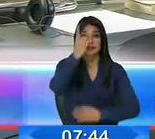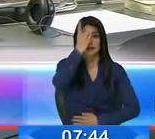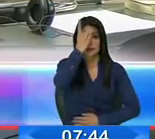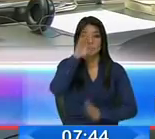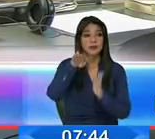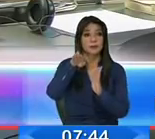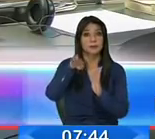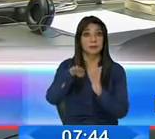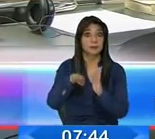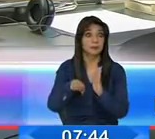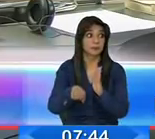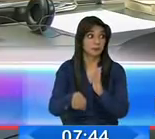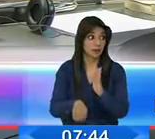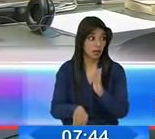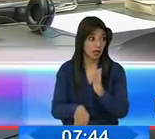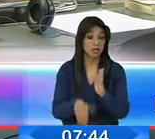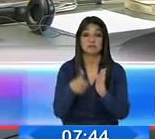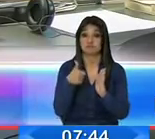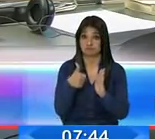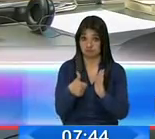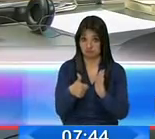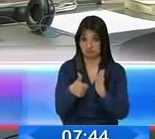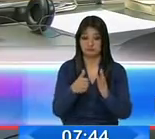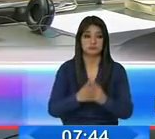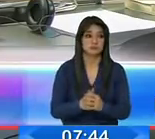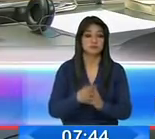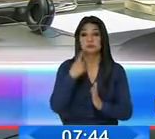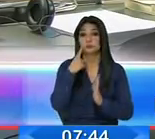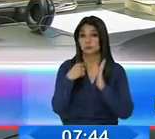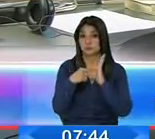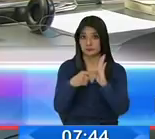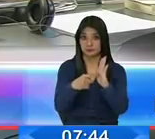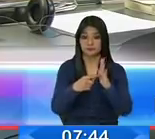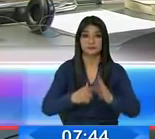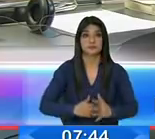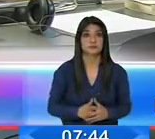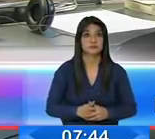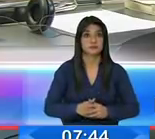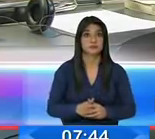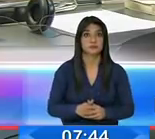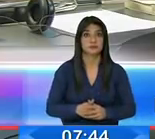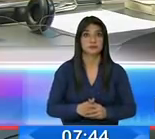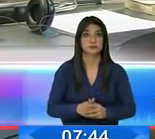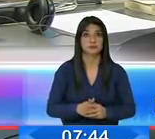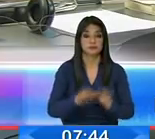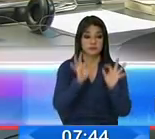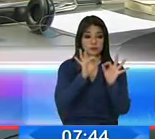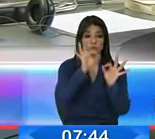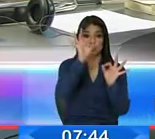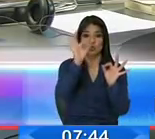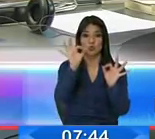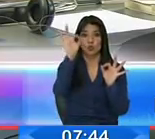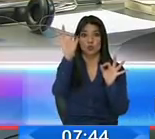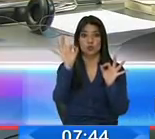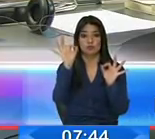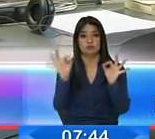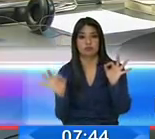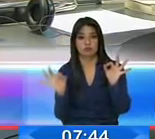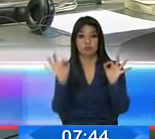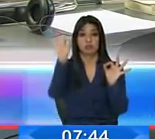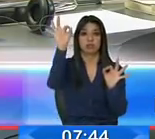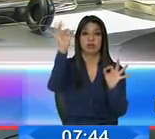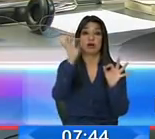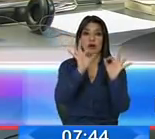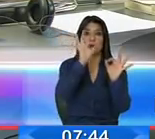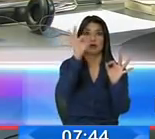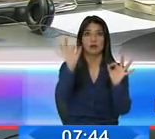bajaron notablemente y, por ejemplo, la curva está invertida. Normalmente la curva